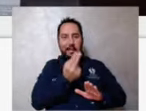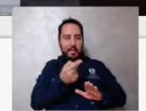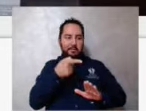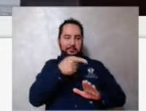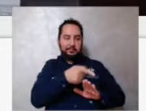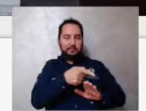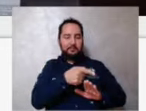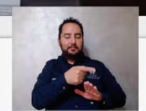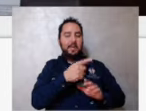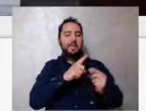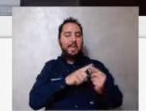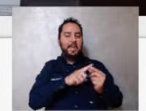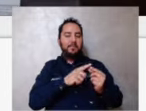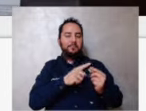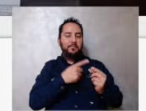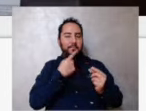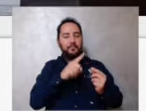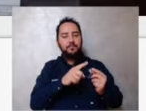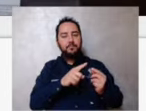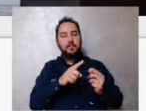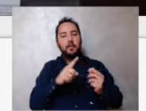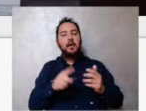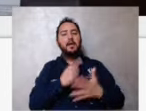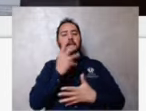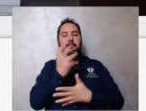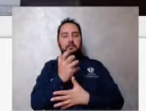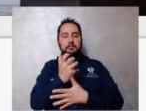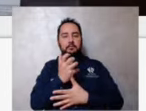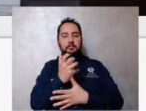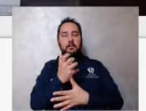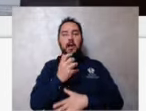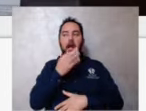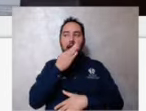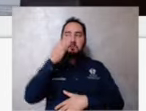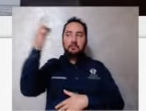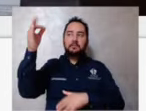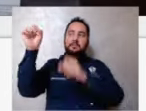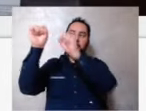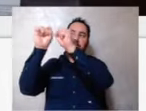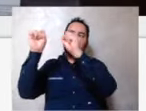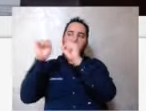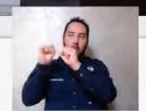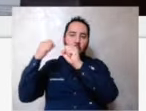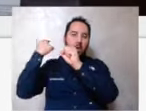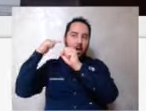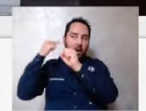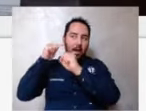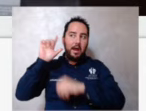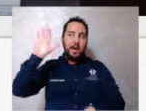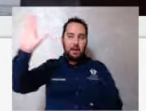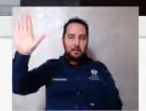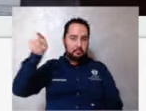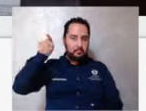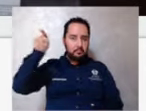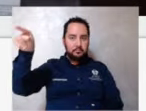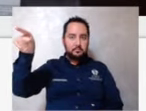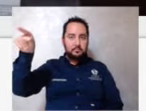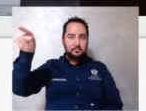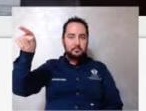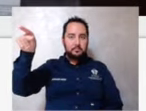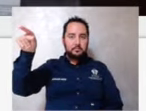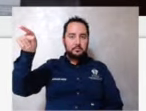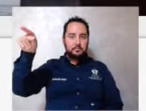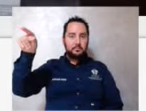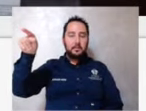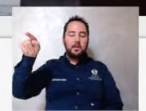actora. Quinto, infórmese a la Sala Regional Guadalajara del Tribunal Electoral del Poder Judicial de la Federación